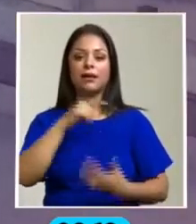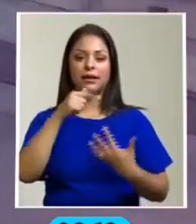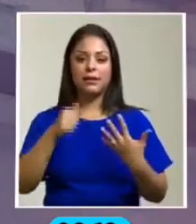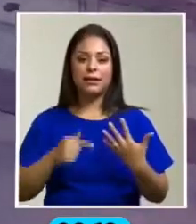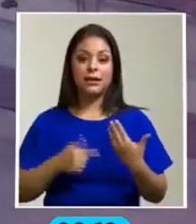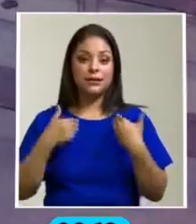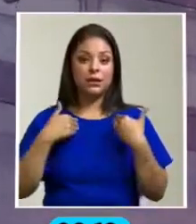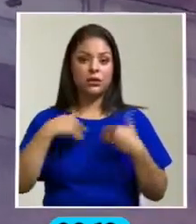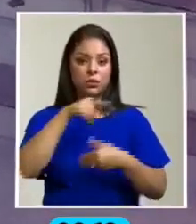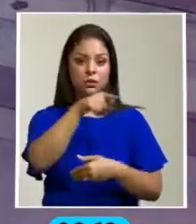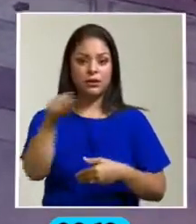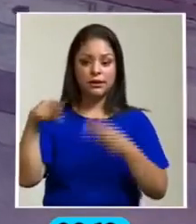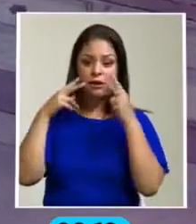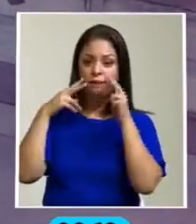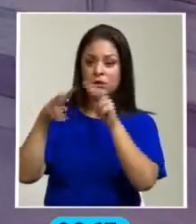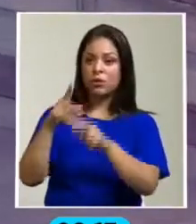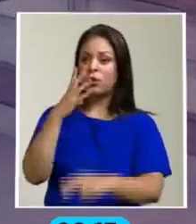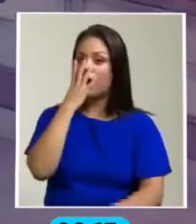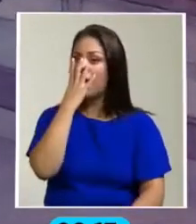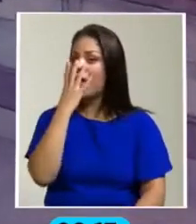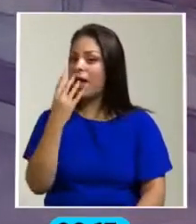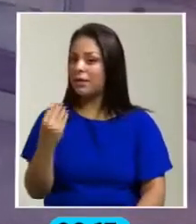una ustedes donde viven?